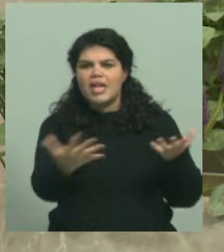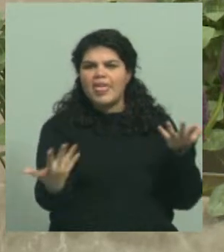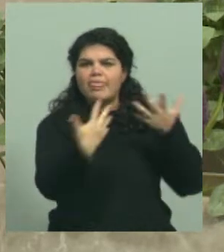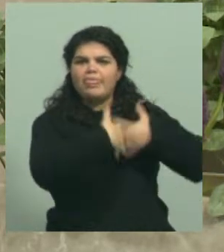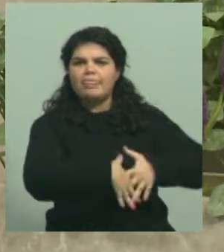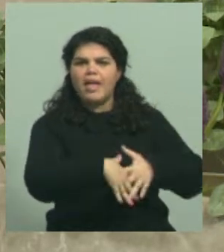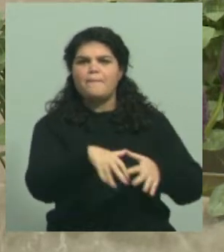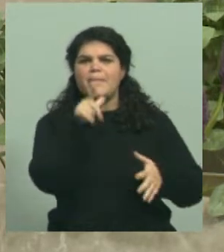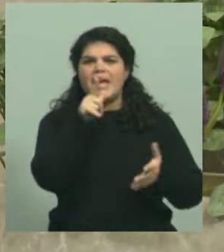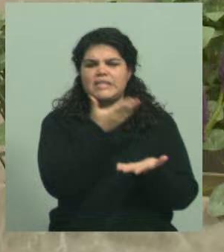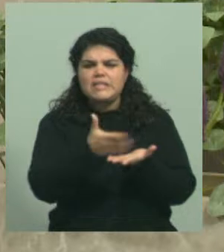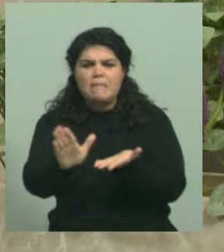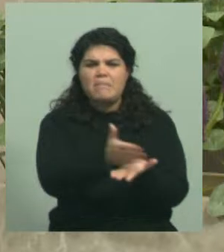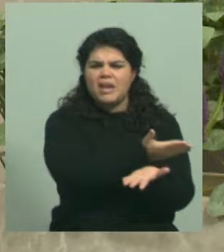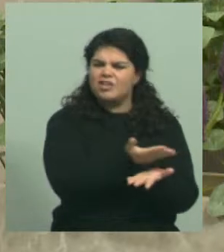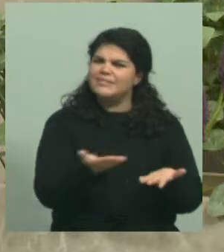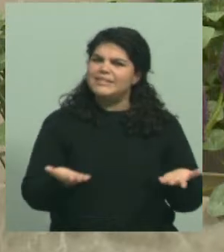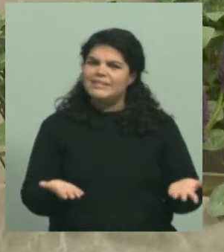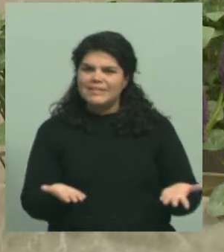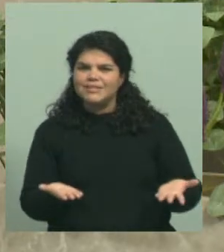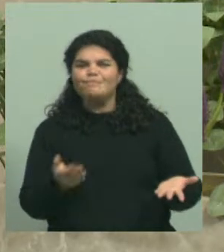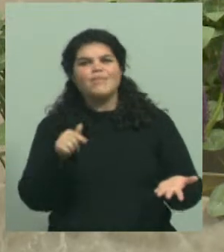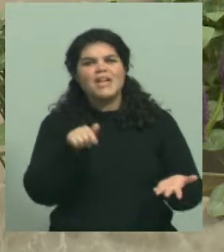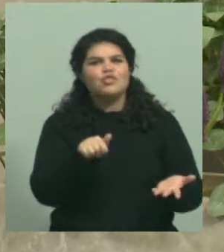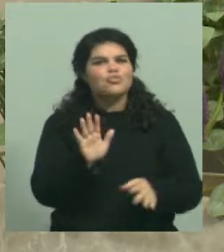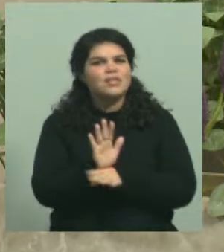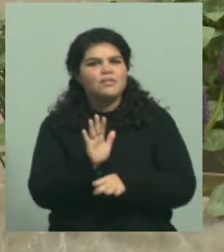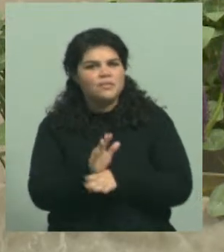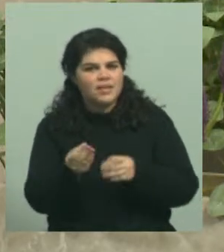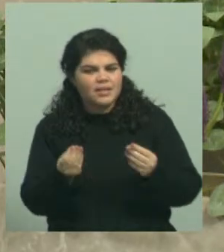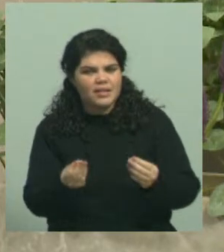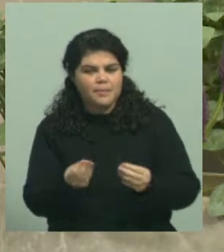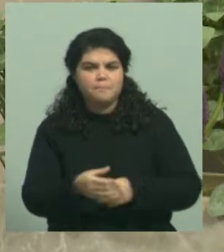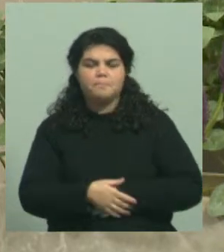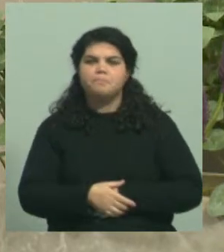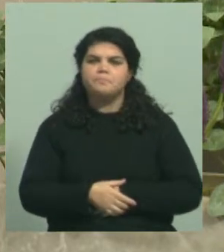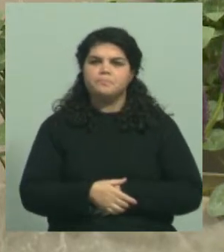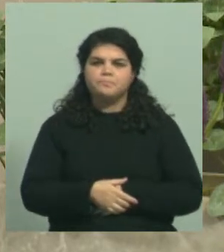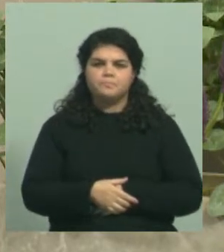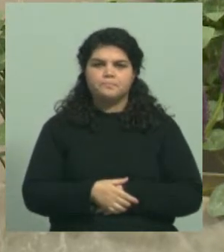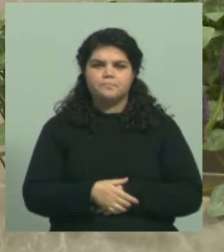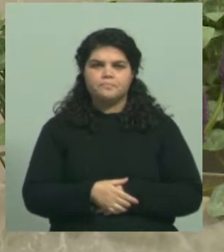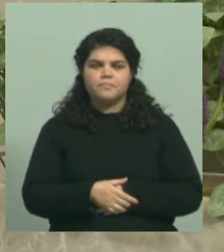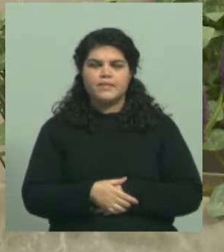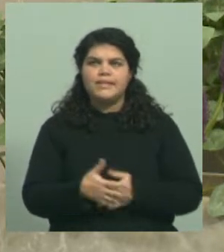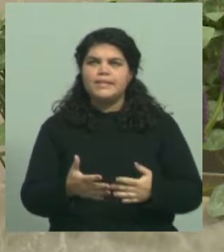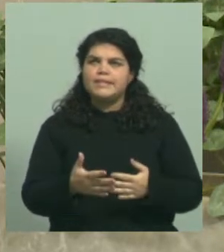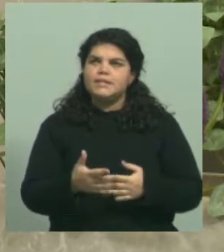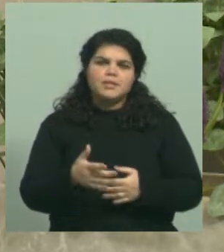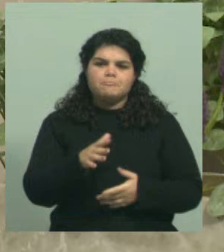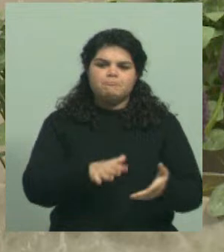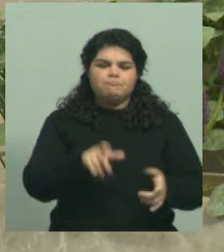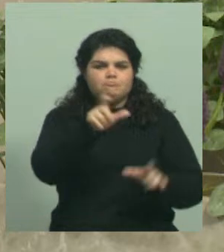población, y eso lleva a que la gente, bueno, justamente un poco lo que decís vos, lo vea como